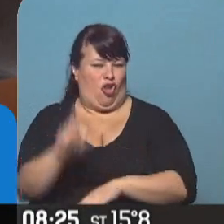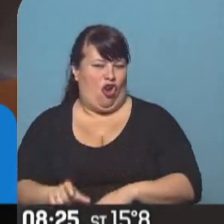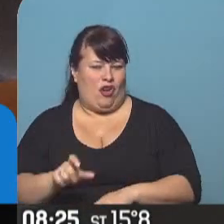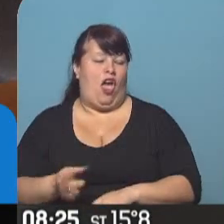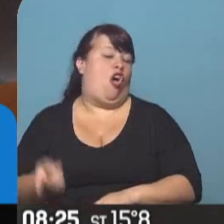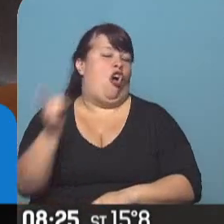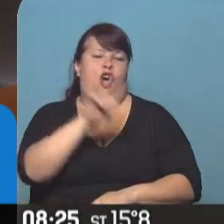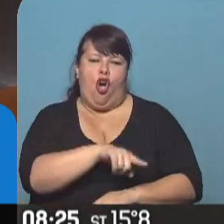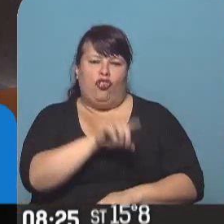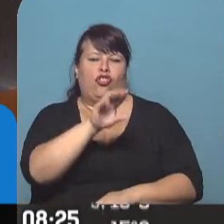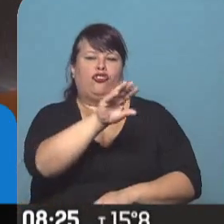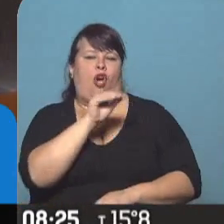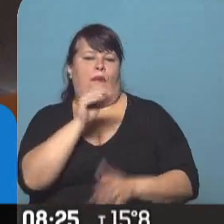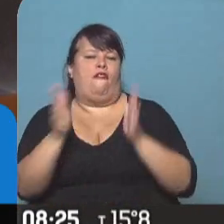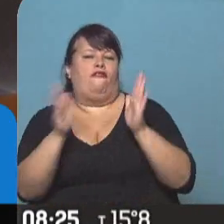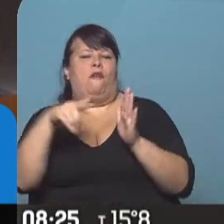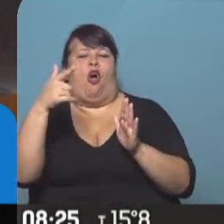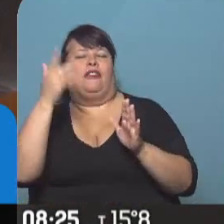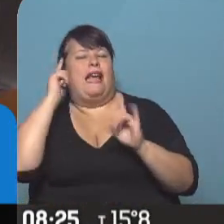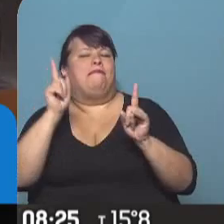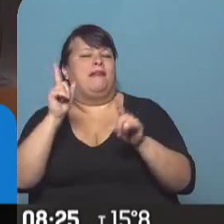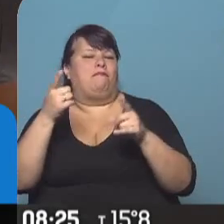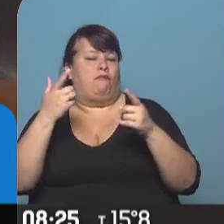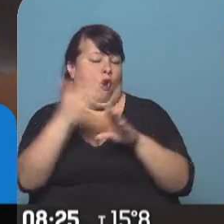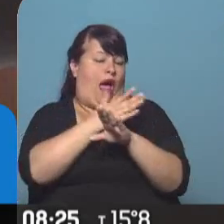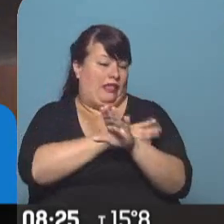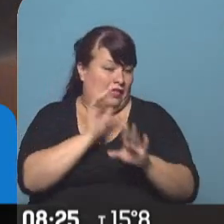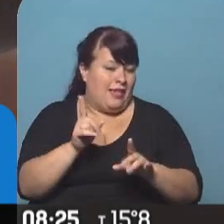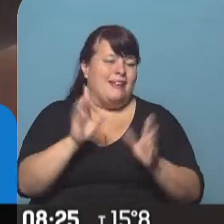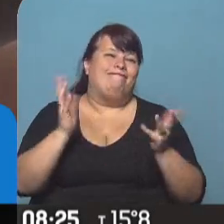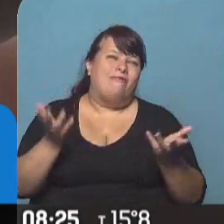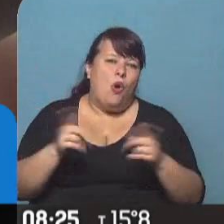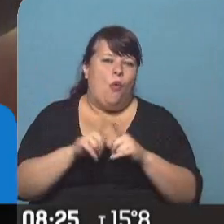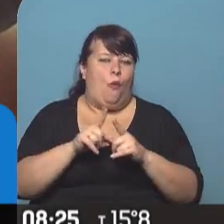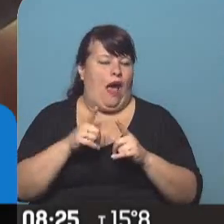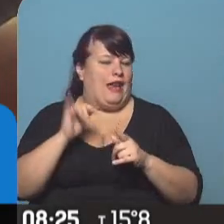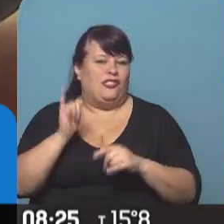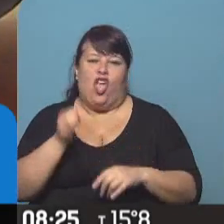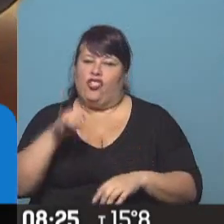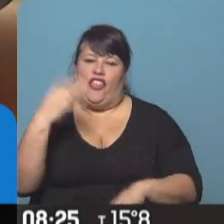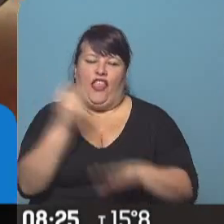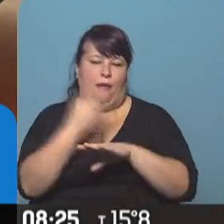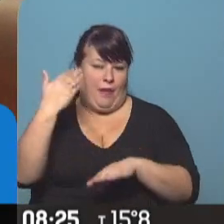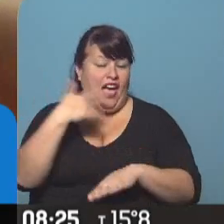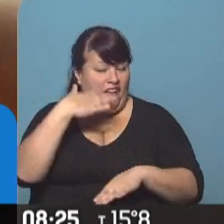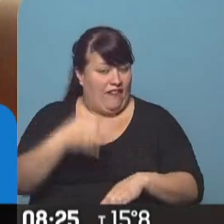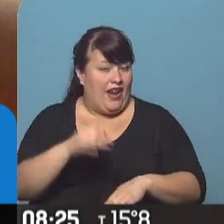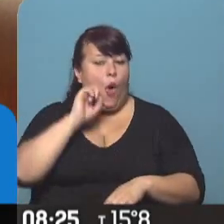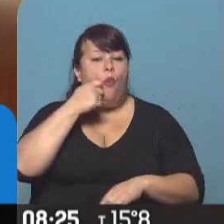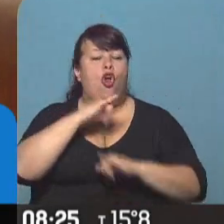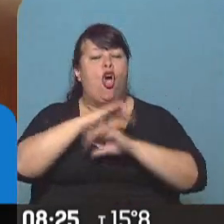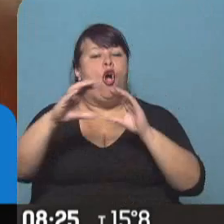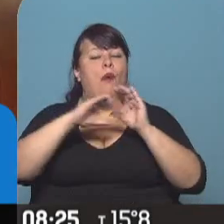otros que toman parámetros preestablecidos y medio que los blogs los ponen a la fuerza pero es cierto los buenos comunicadores